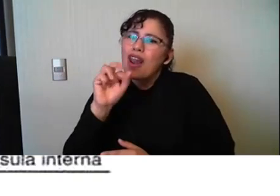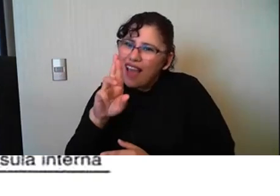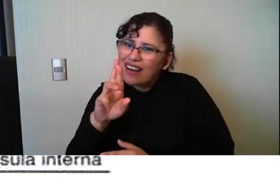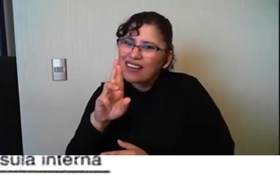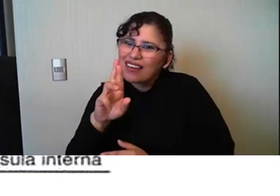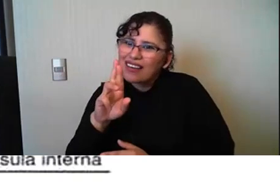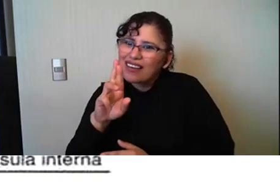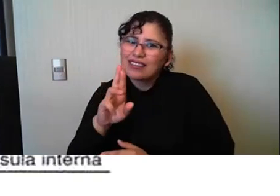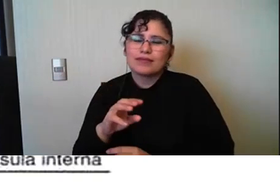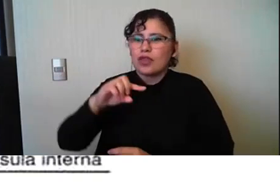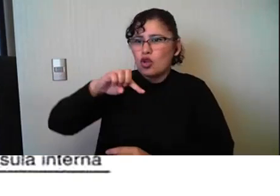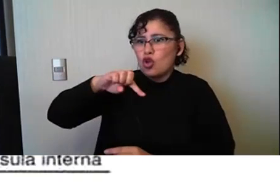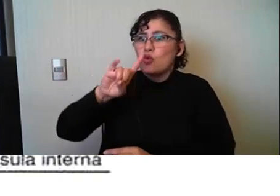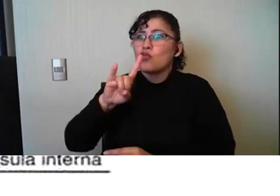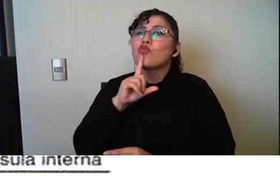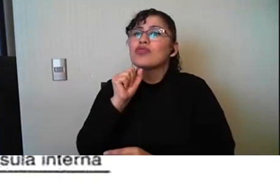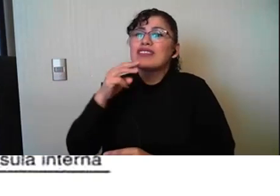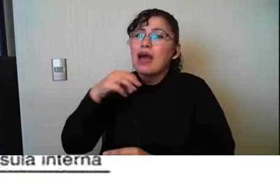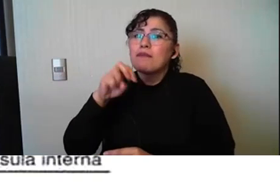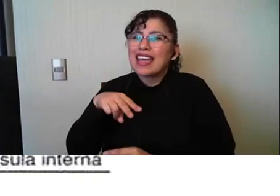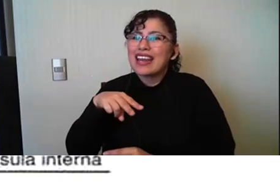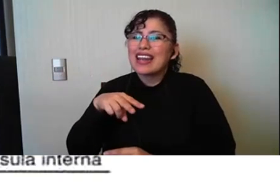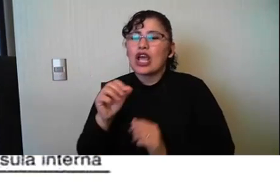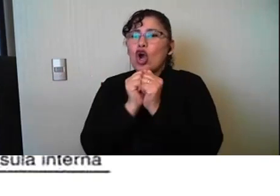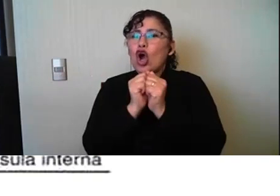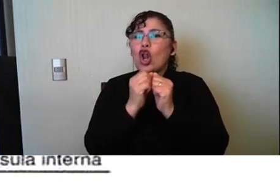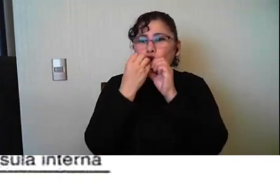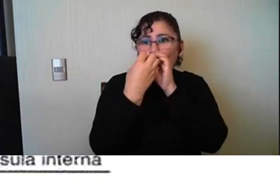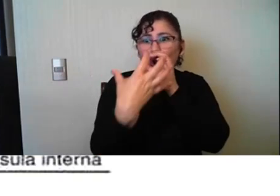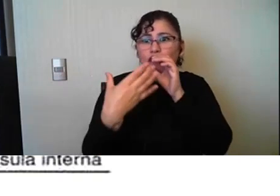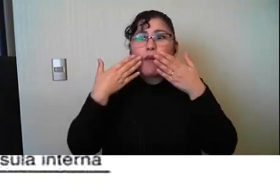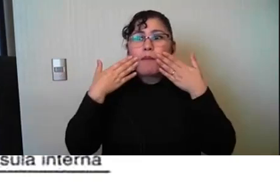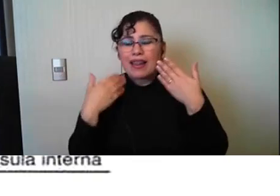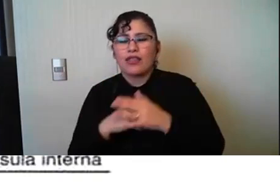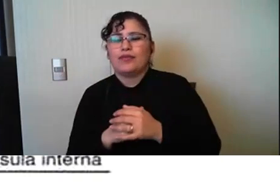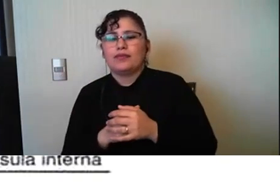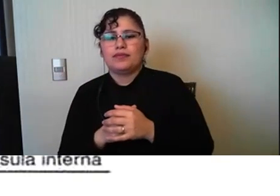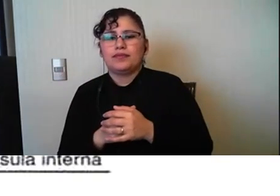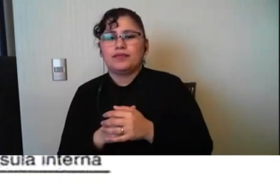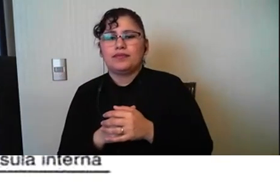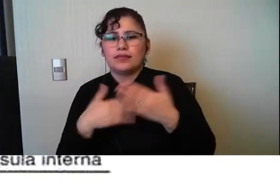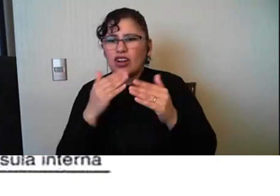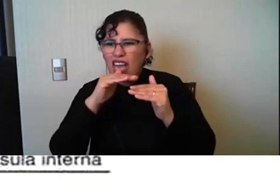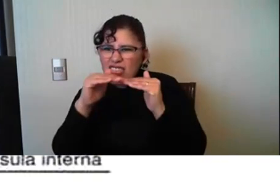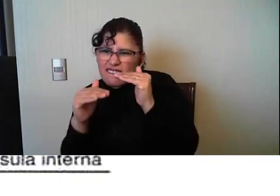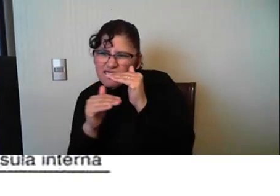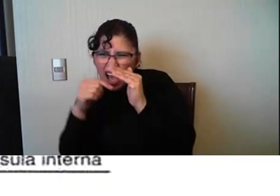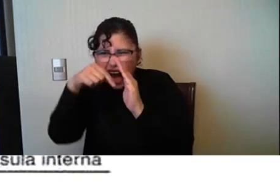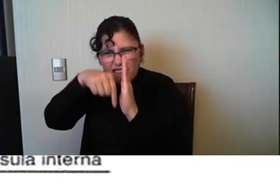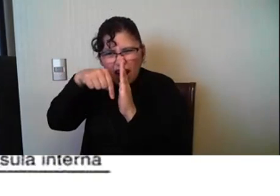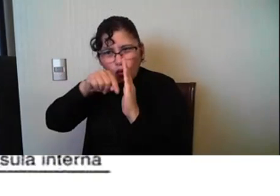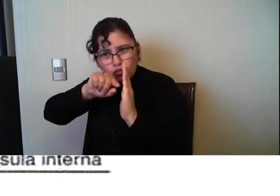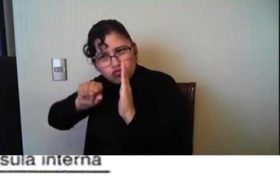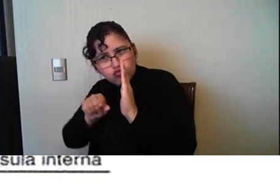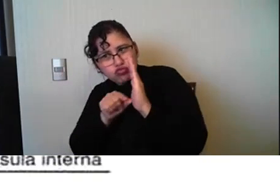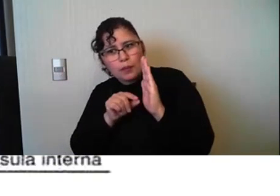putamen con los globos pálidos. Es decir, son fibras que están pasando por debajo del núcleo lenticular, por tanto se llama brazo